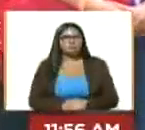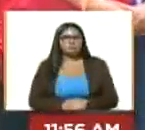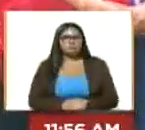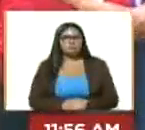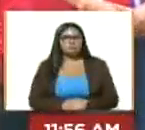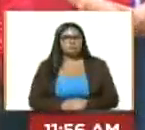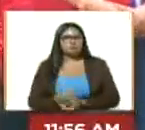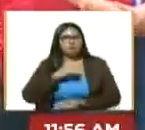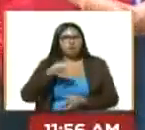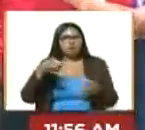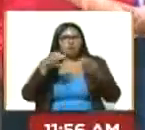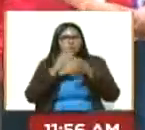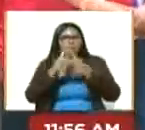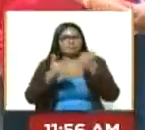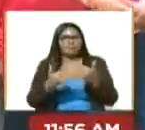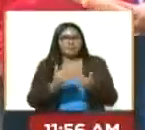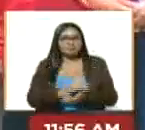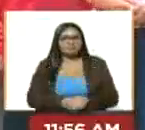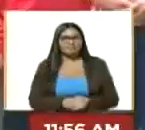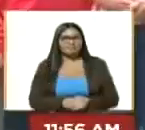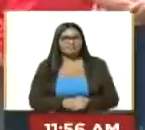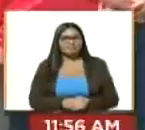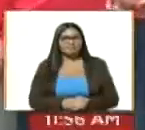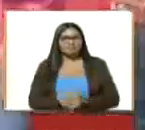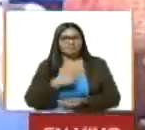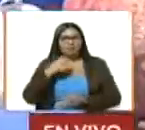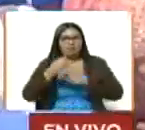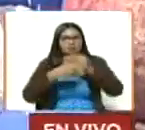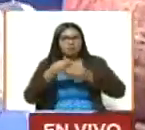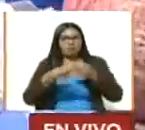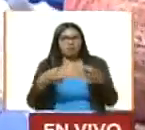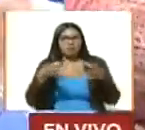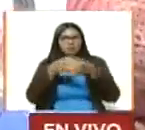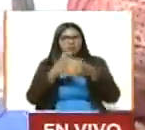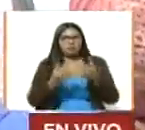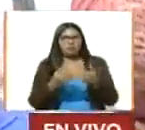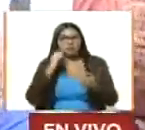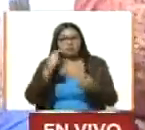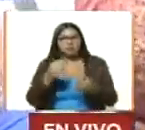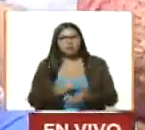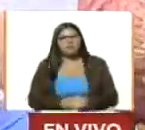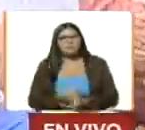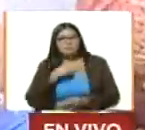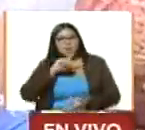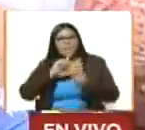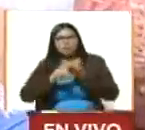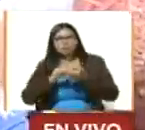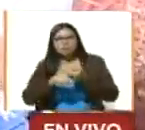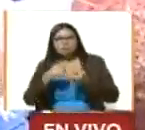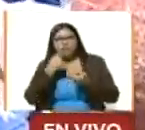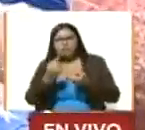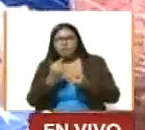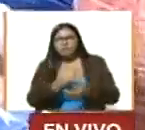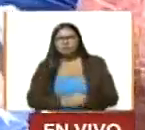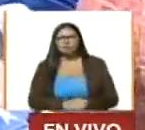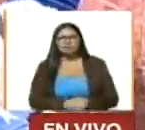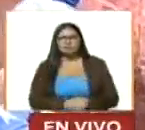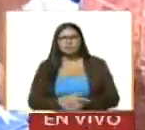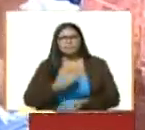Y nos reuníamos nosotros, hacíamos reuniones. Yo le decía a Marleni, Marleni está aquí conmigo, ¿dónde está Marleni? Aquí está